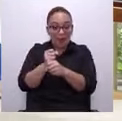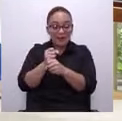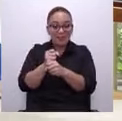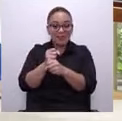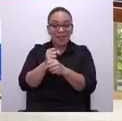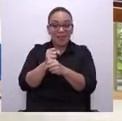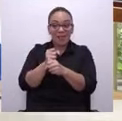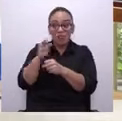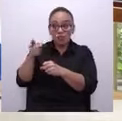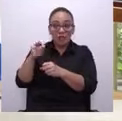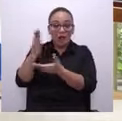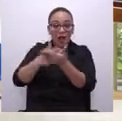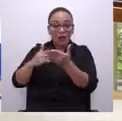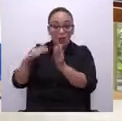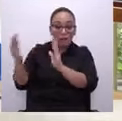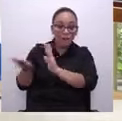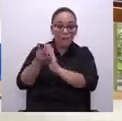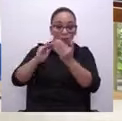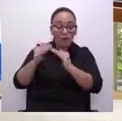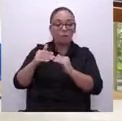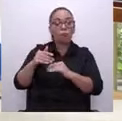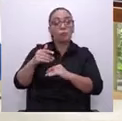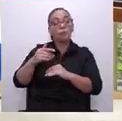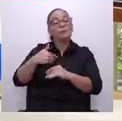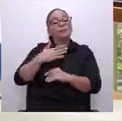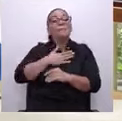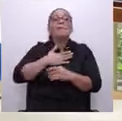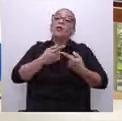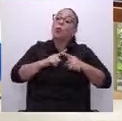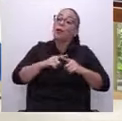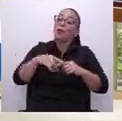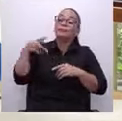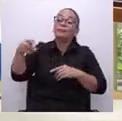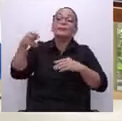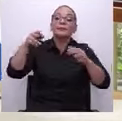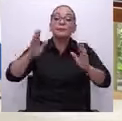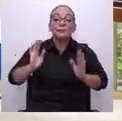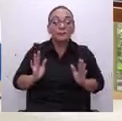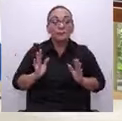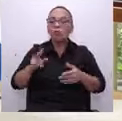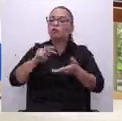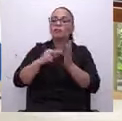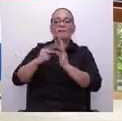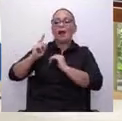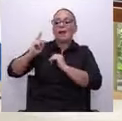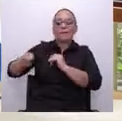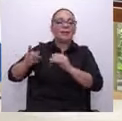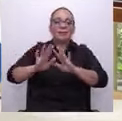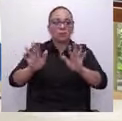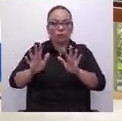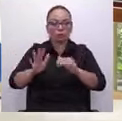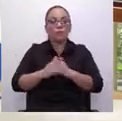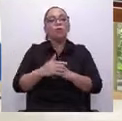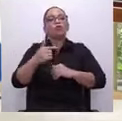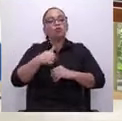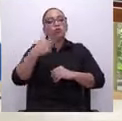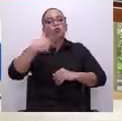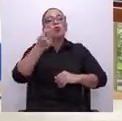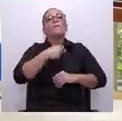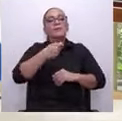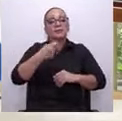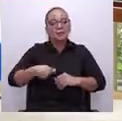de usted. Y eso no es una amenaza, es que lo dice un presidente que confía en